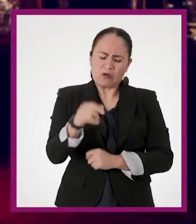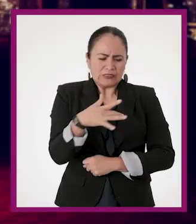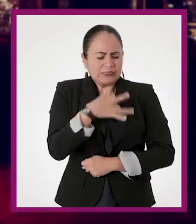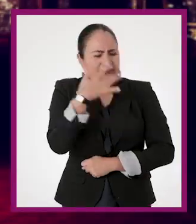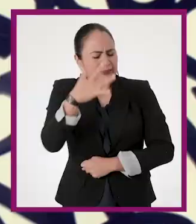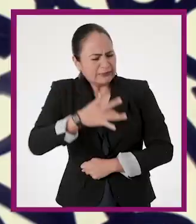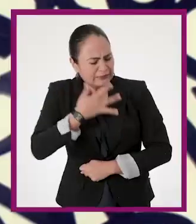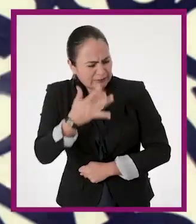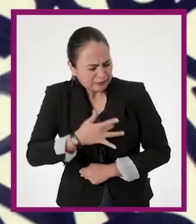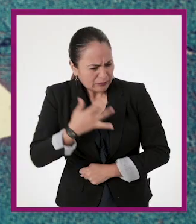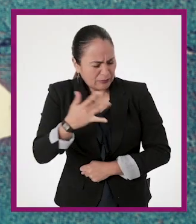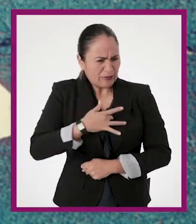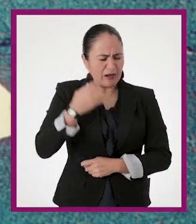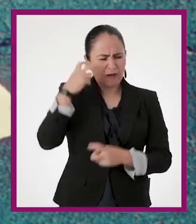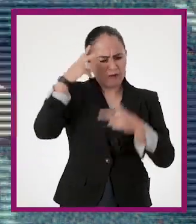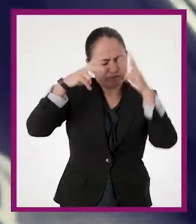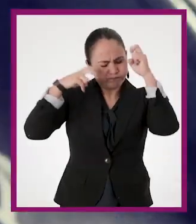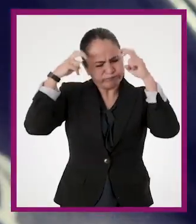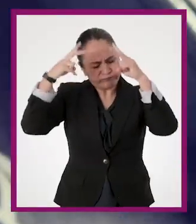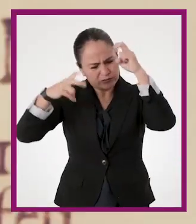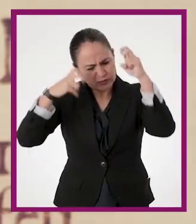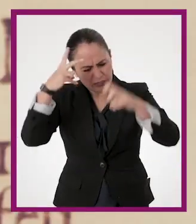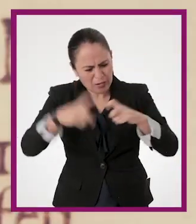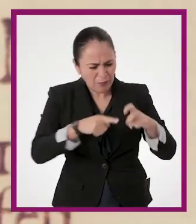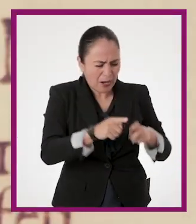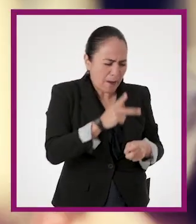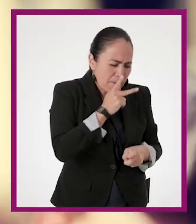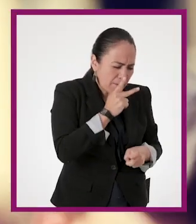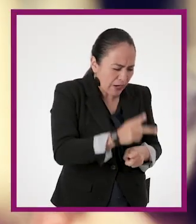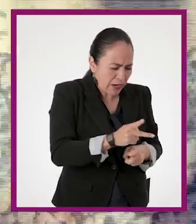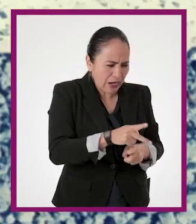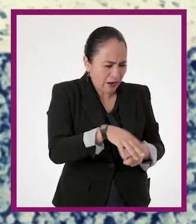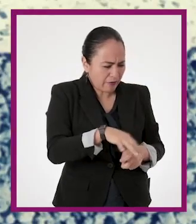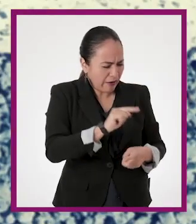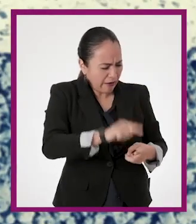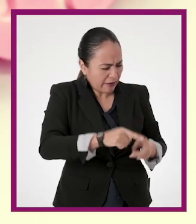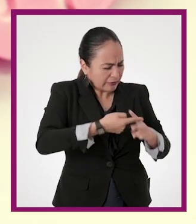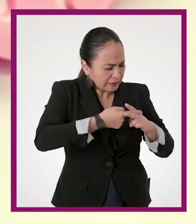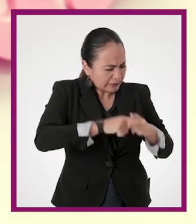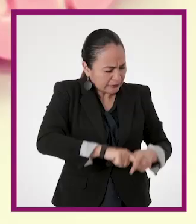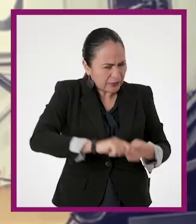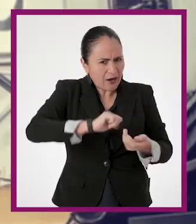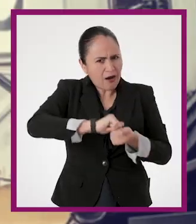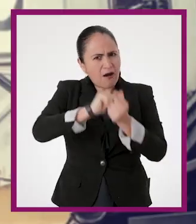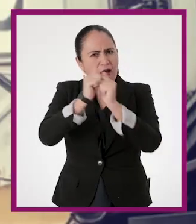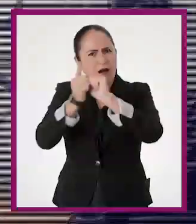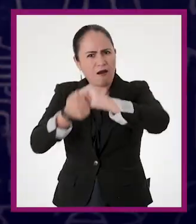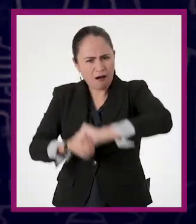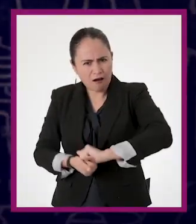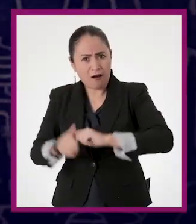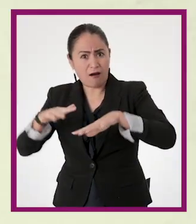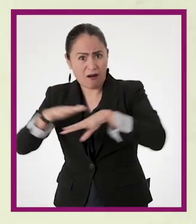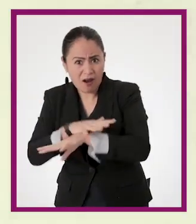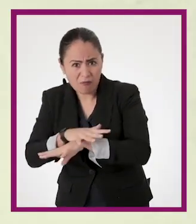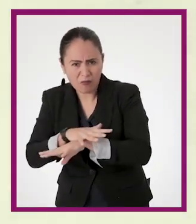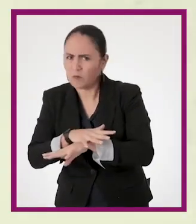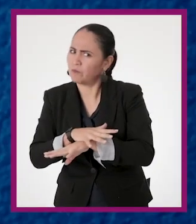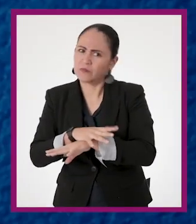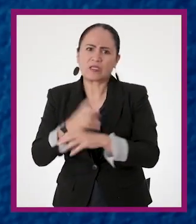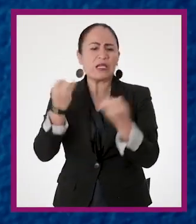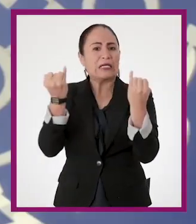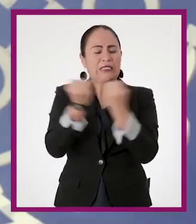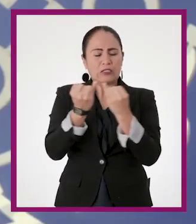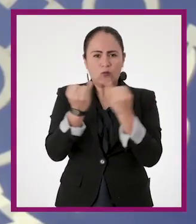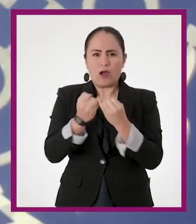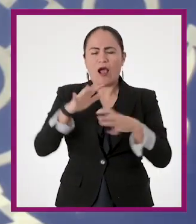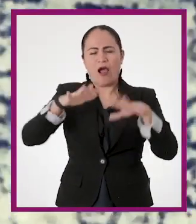de sensibilidad e imaginación para no mutilar o desvirtuar lo que se traduce. Pero también hay que hacer gala